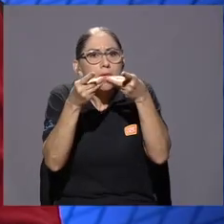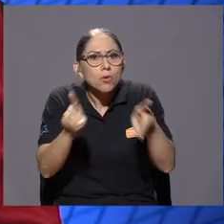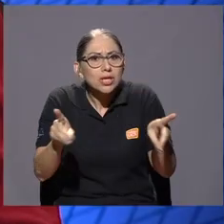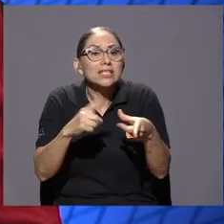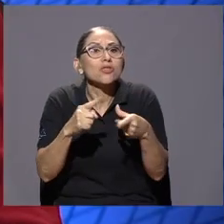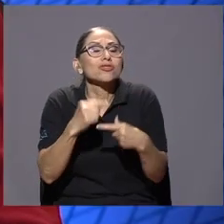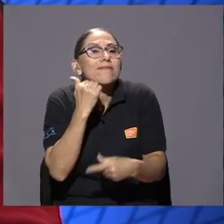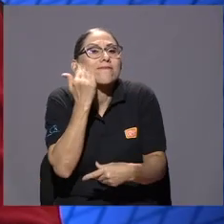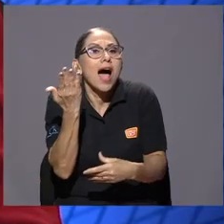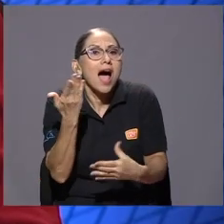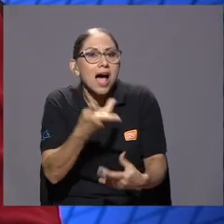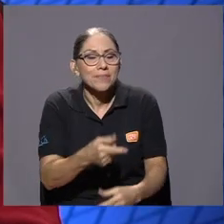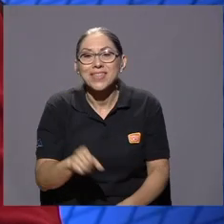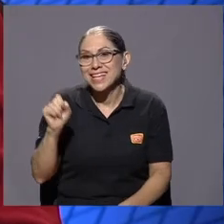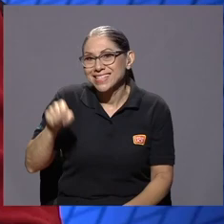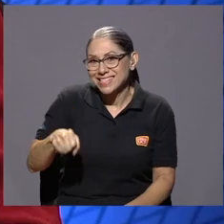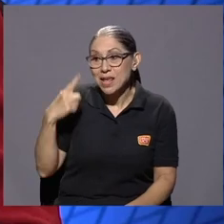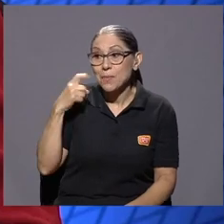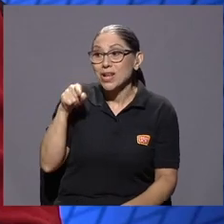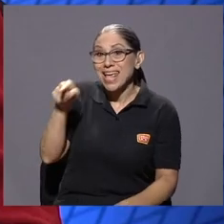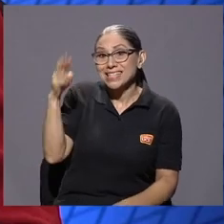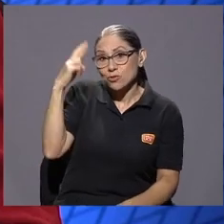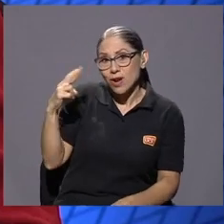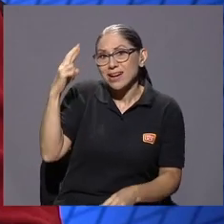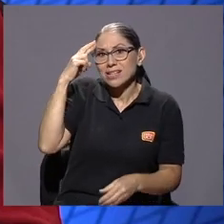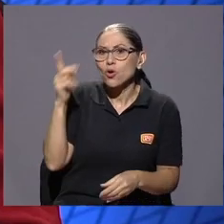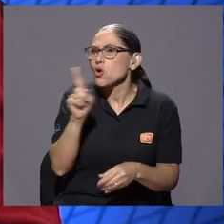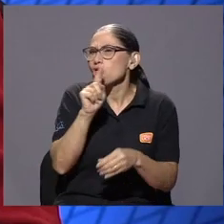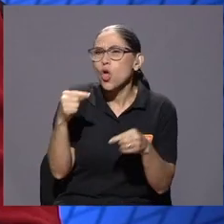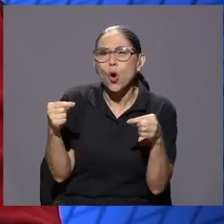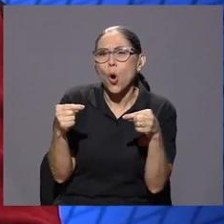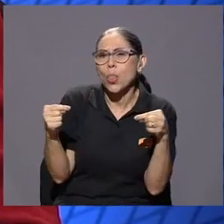Claro, porque al ser una causal no contenciosa,